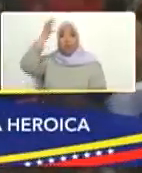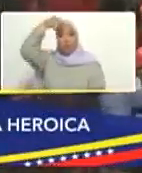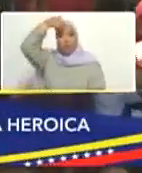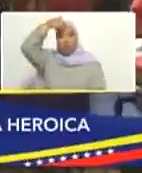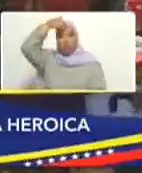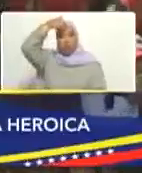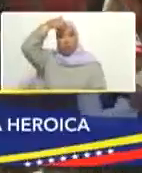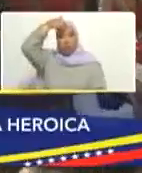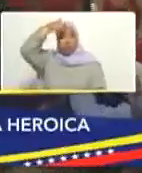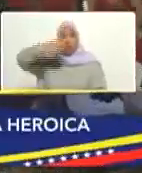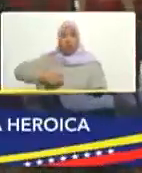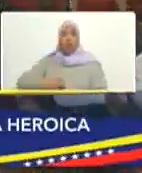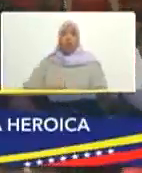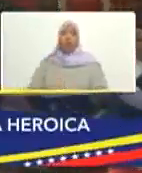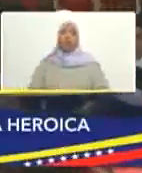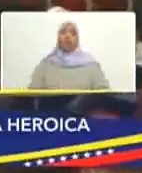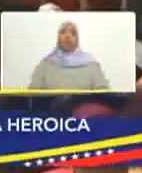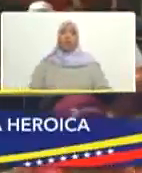pretendió